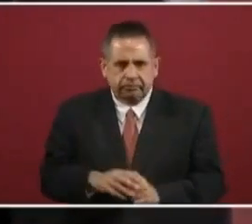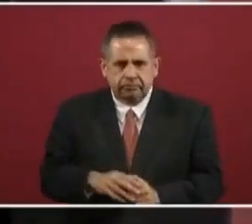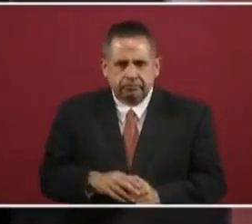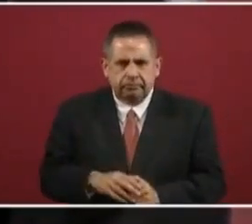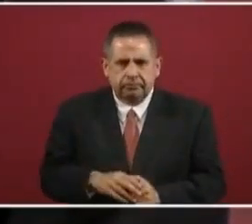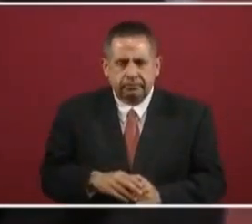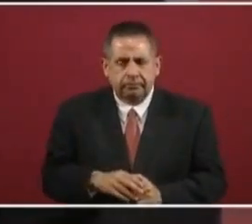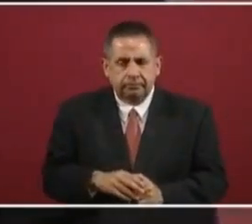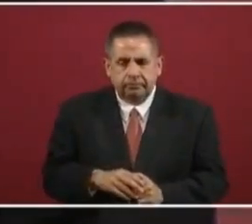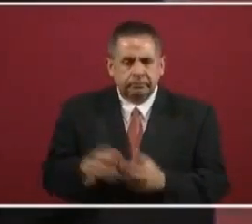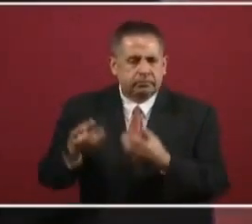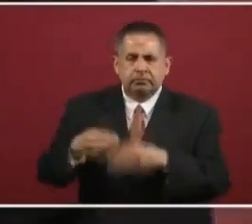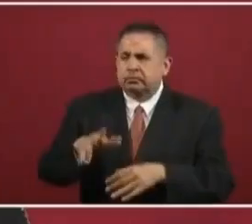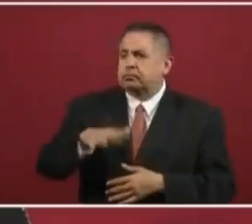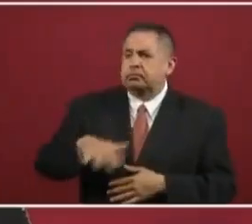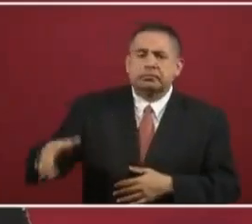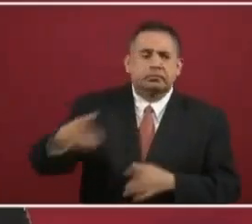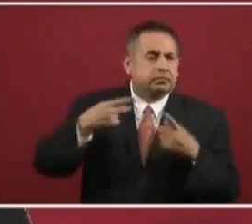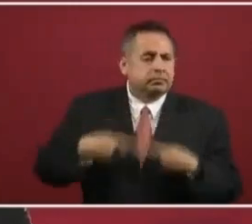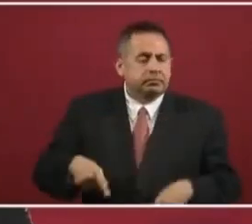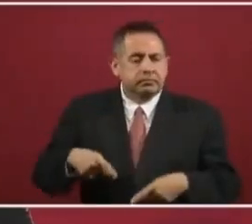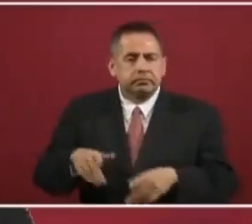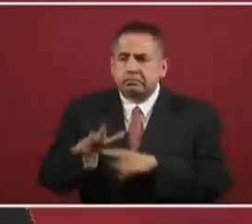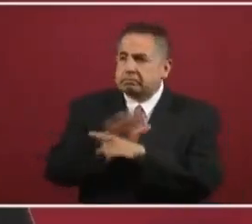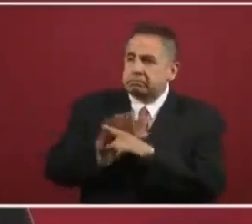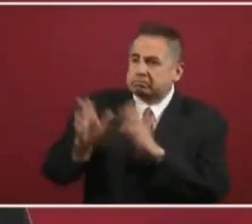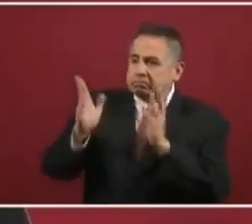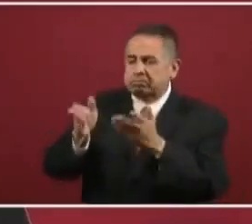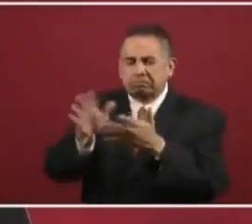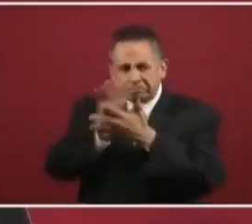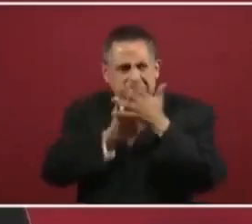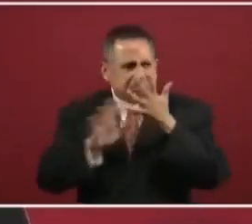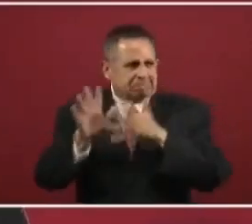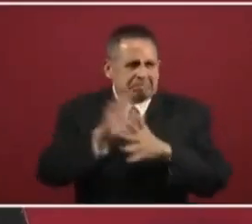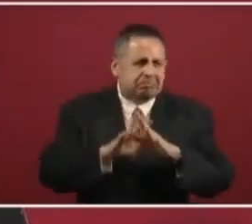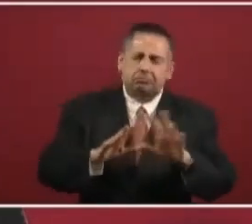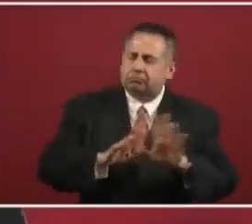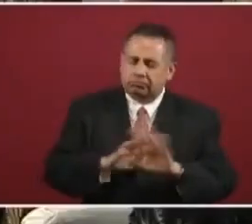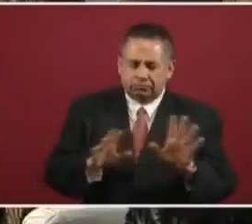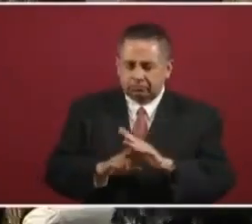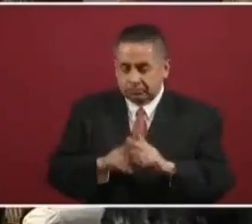afecte a la población y que no haya